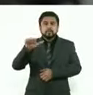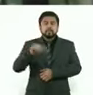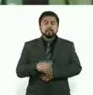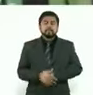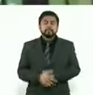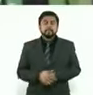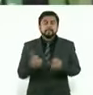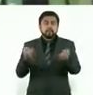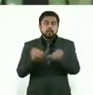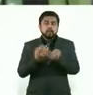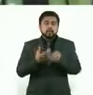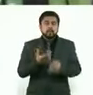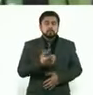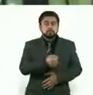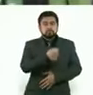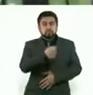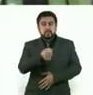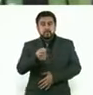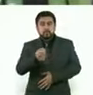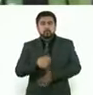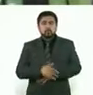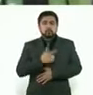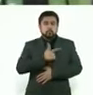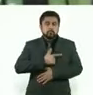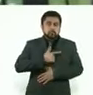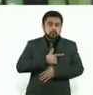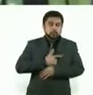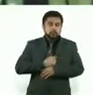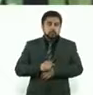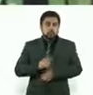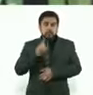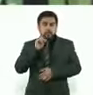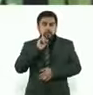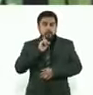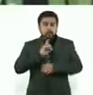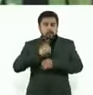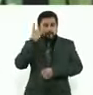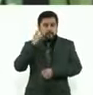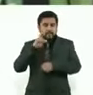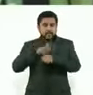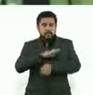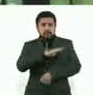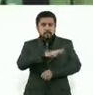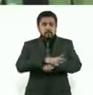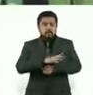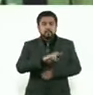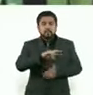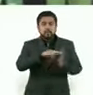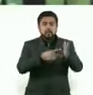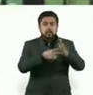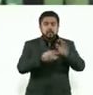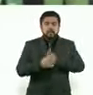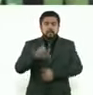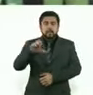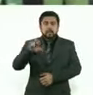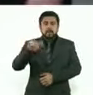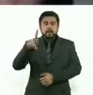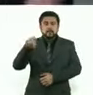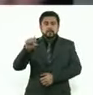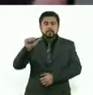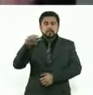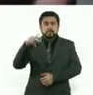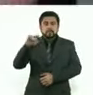Del mismo modo, saludamos con mucho gusto a la directora general de Obras de Infraestructura Vial, ingeniera Erika Santillán León.